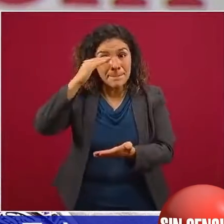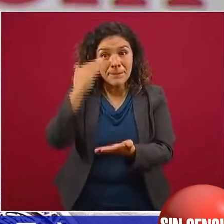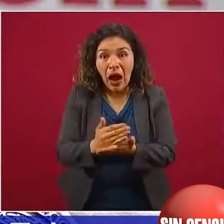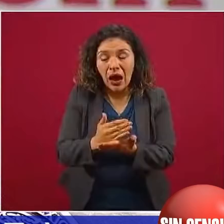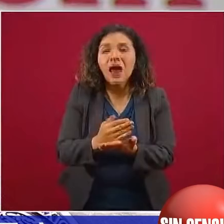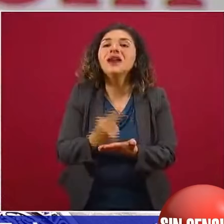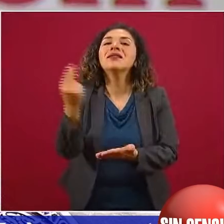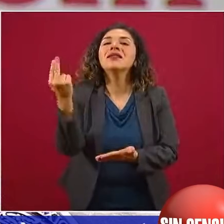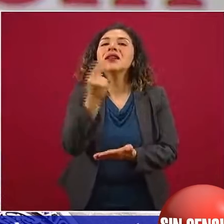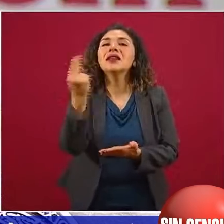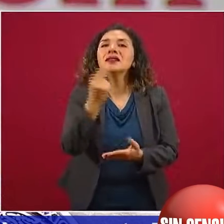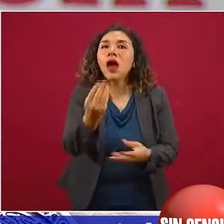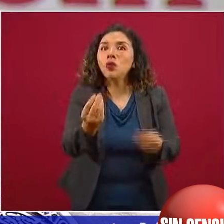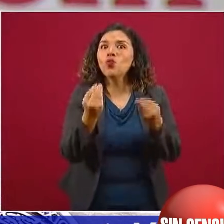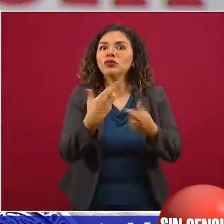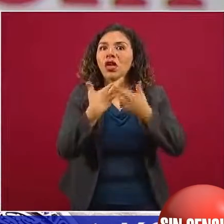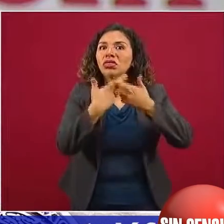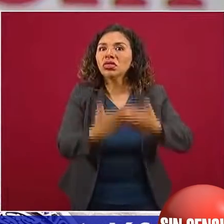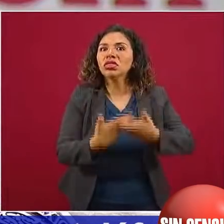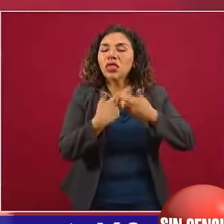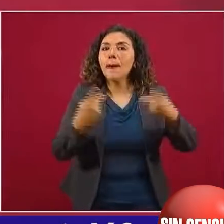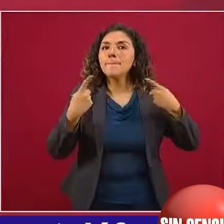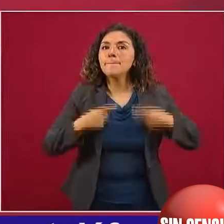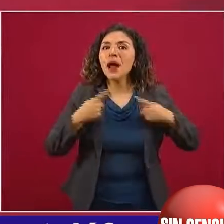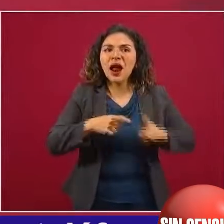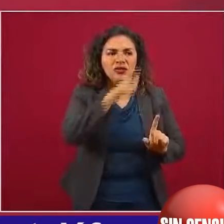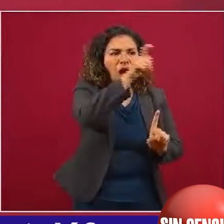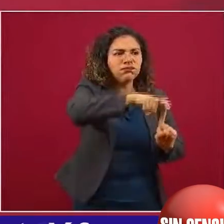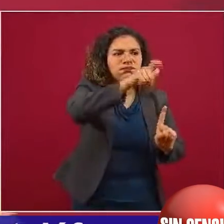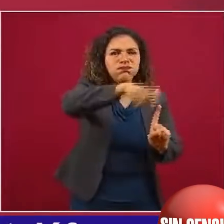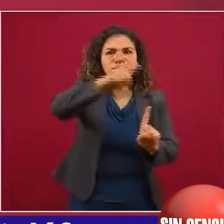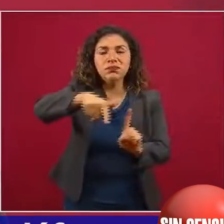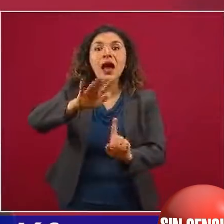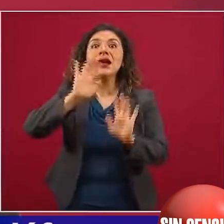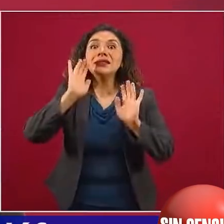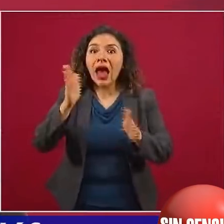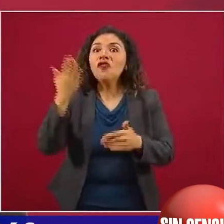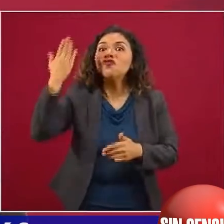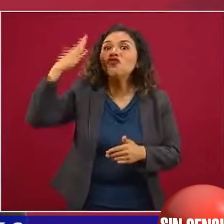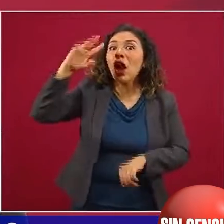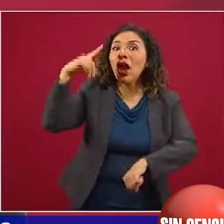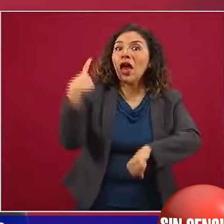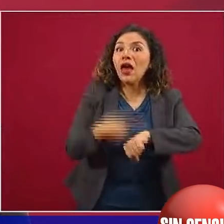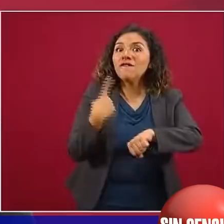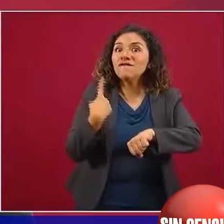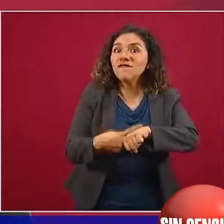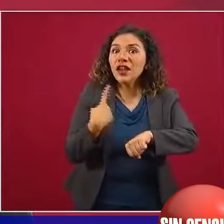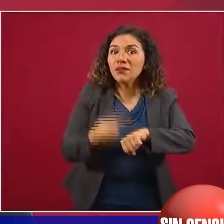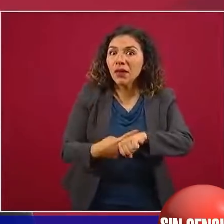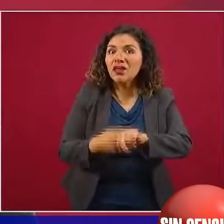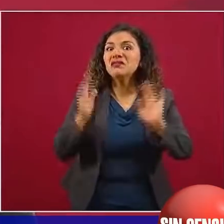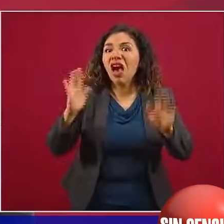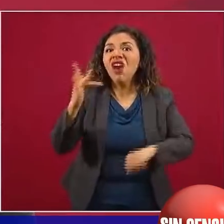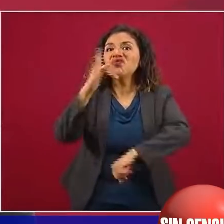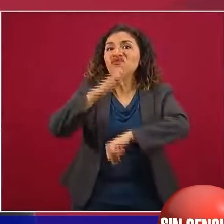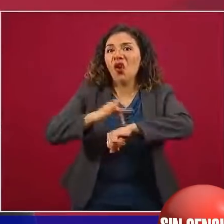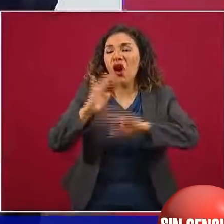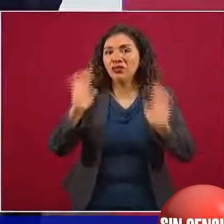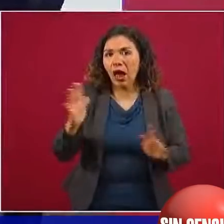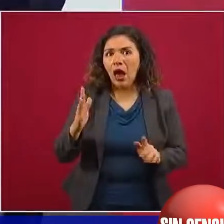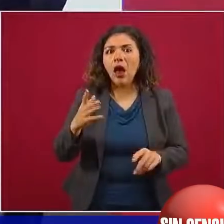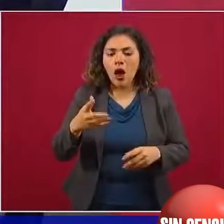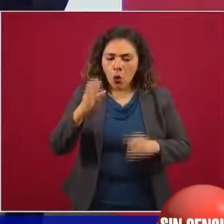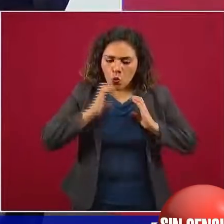necesita tener una cantidad suficiente de personas que tuvieron la infección, que desarrollaron una respuesta